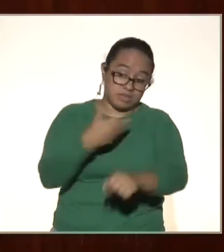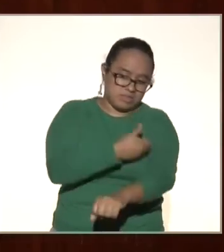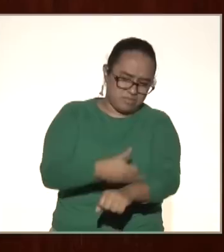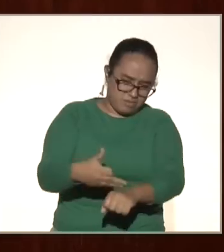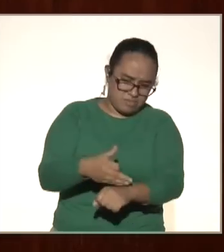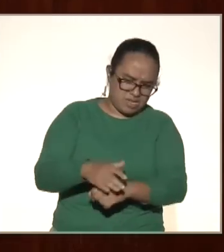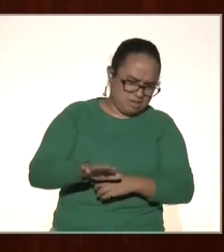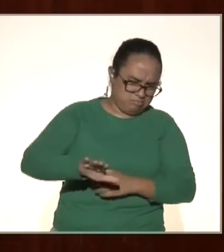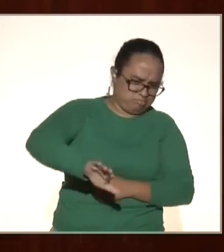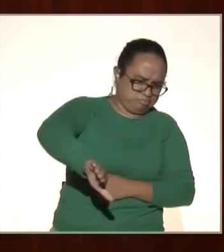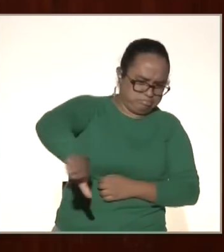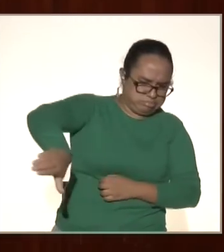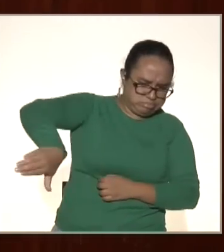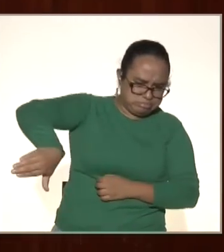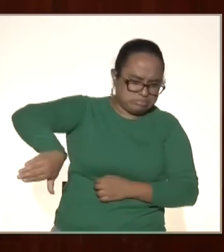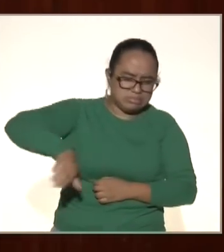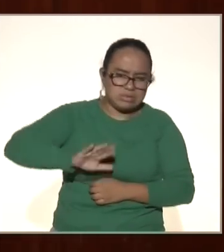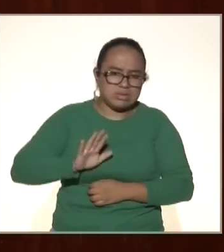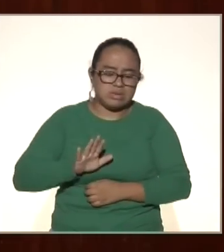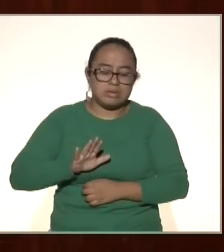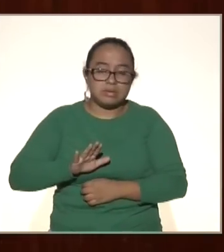familia. Entonces,